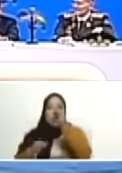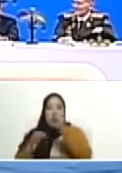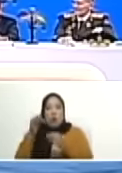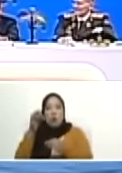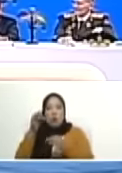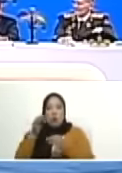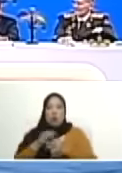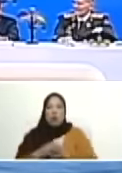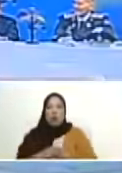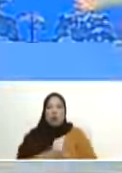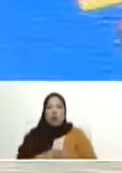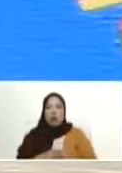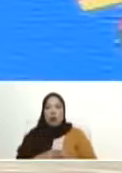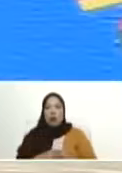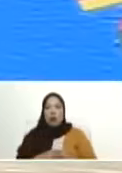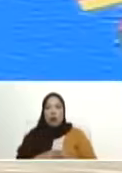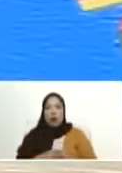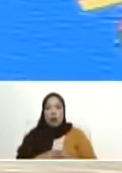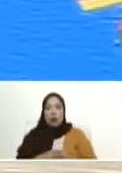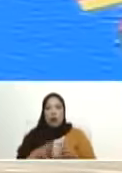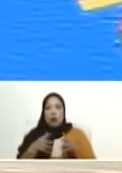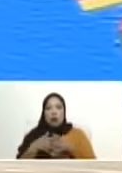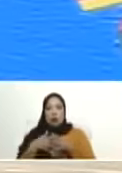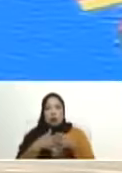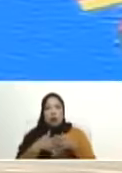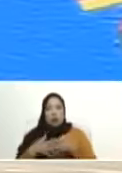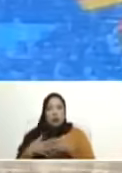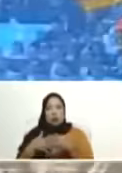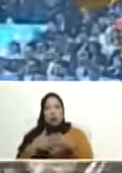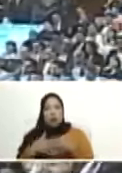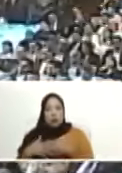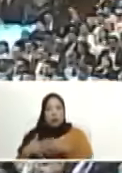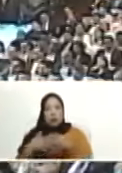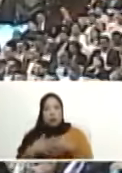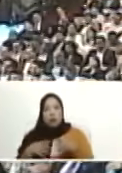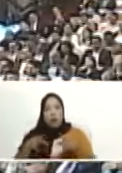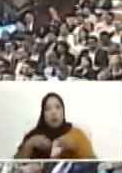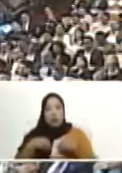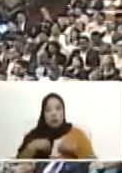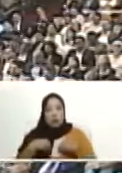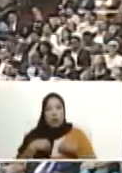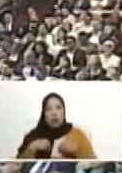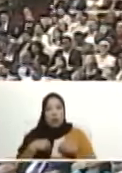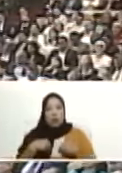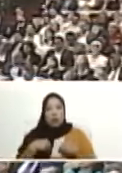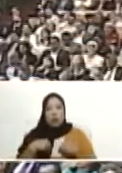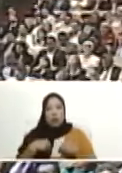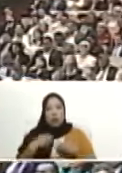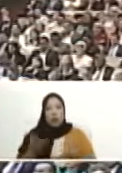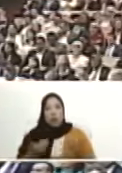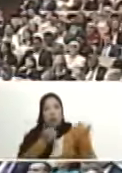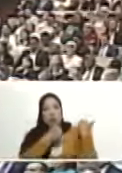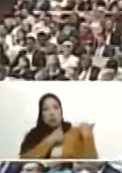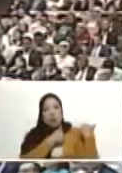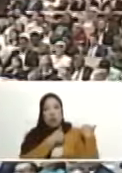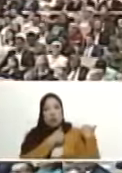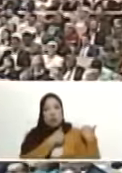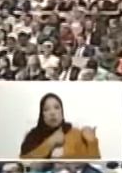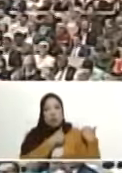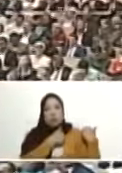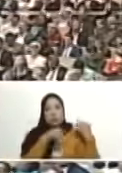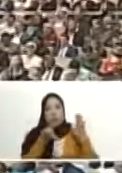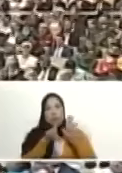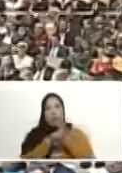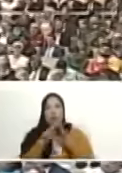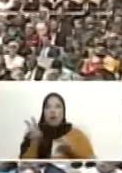y los Estados Unidos de Norteamérica asume la representación legal